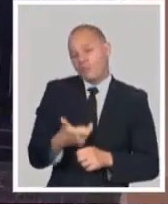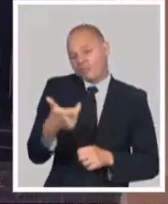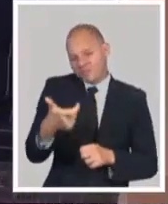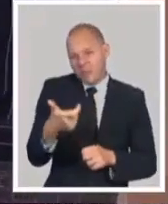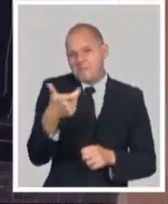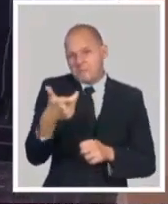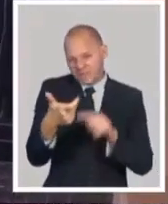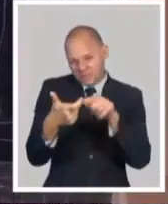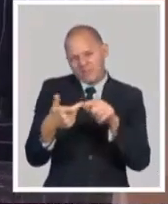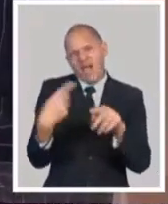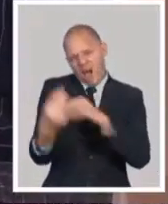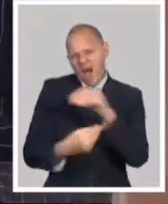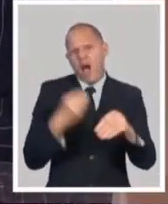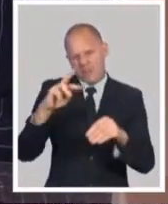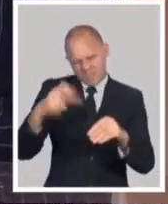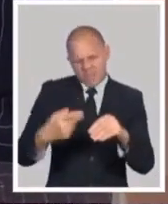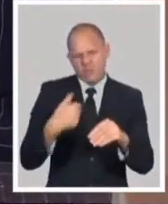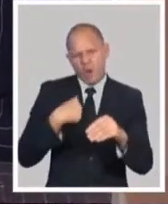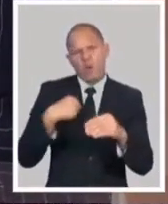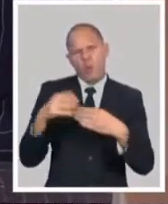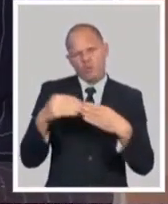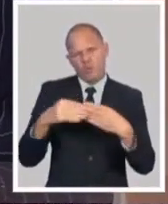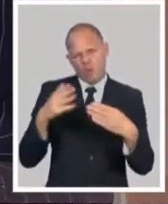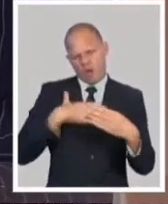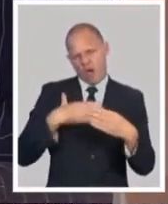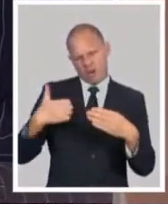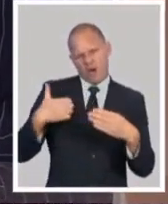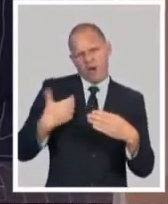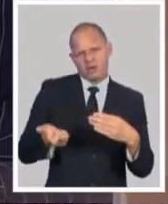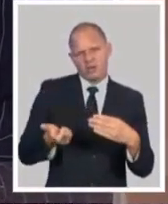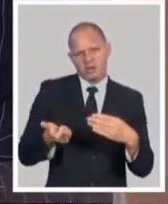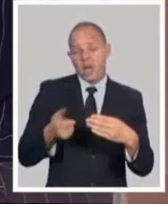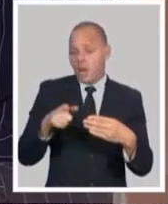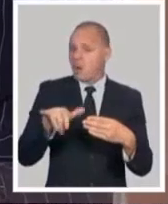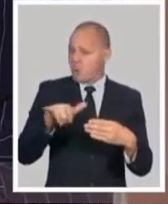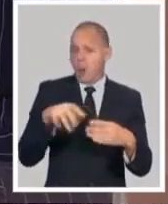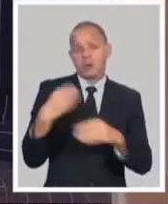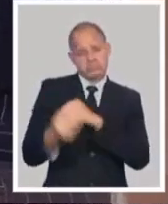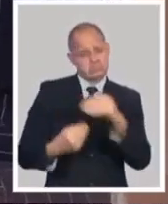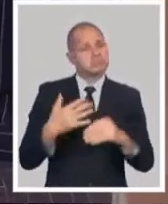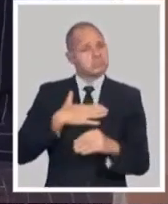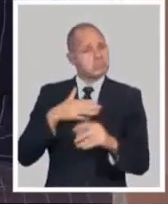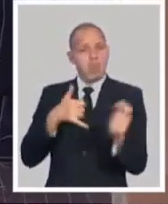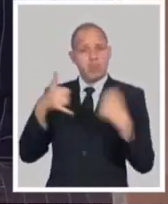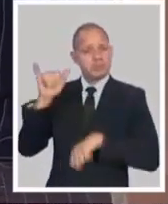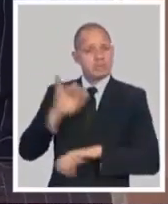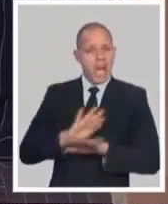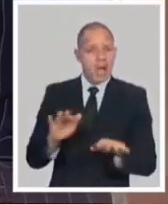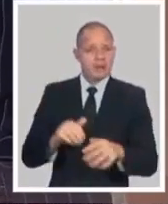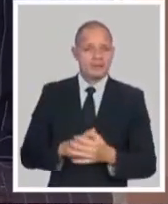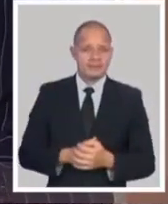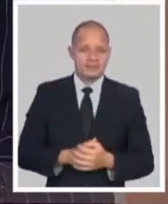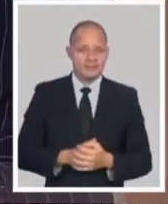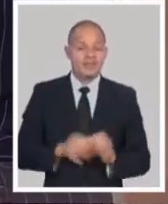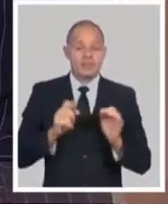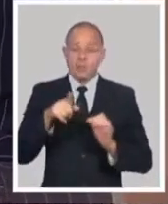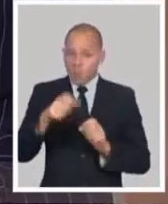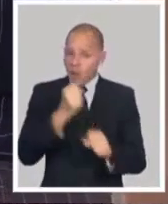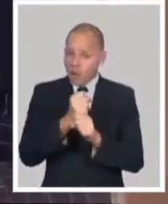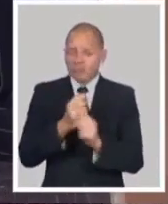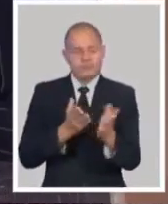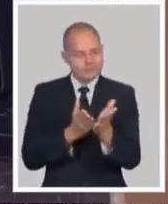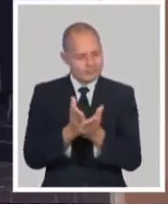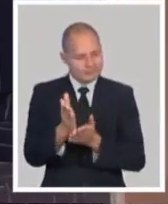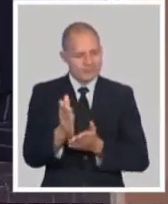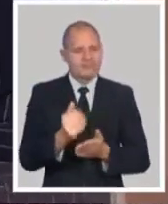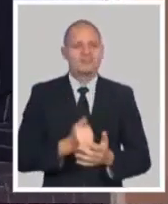oficinas pero ella se mantiene haciendo esas actividades y por supuesto también en ese proceso que